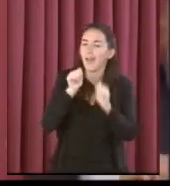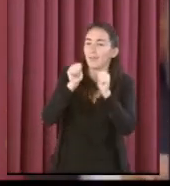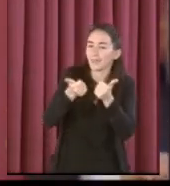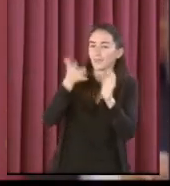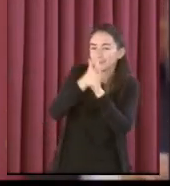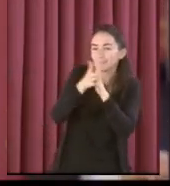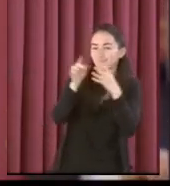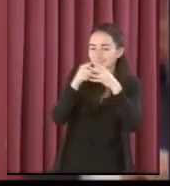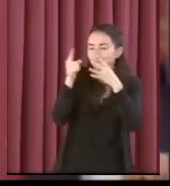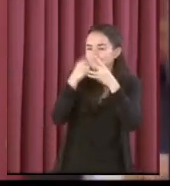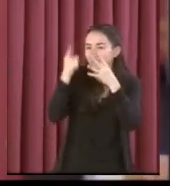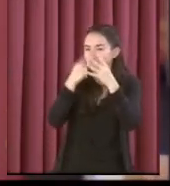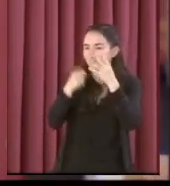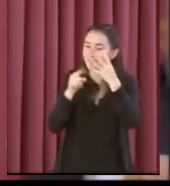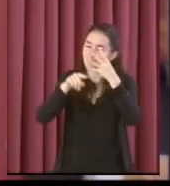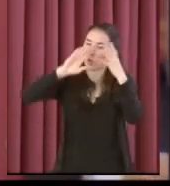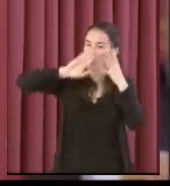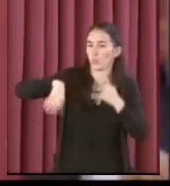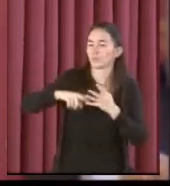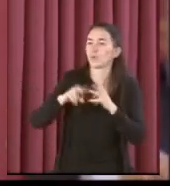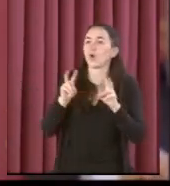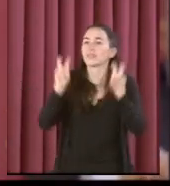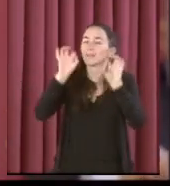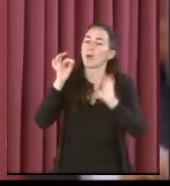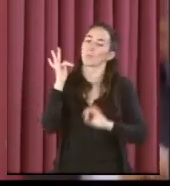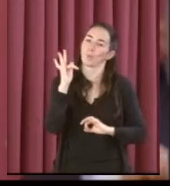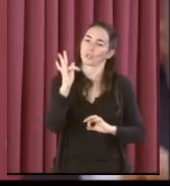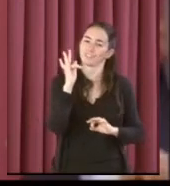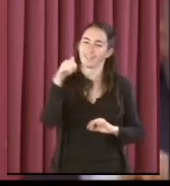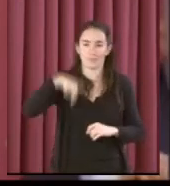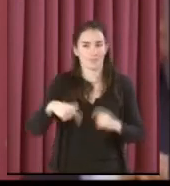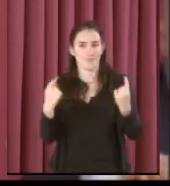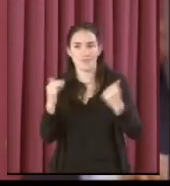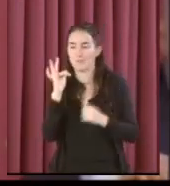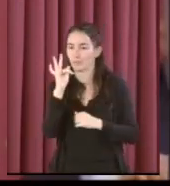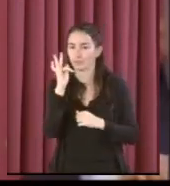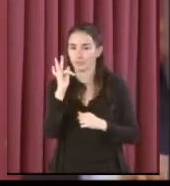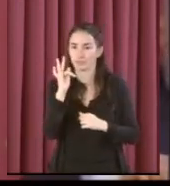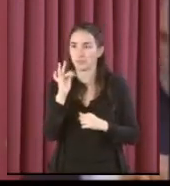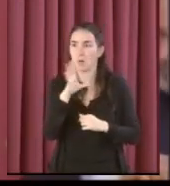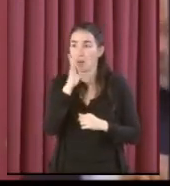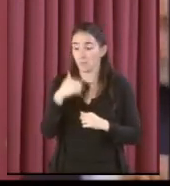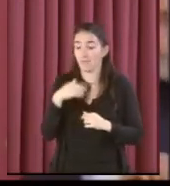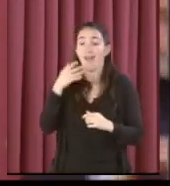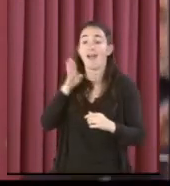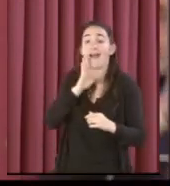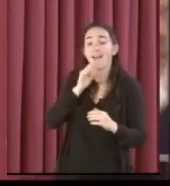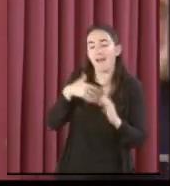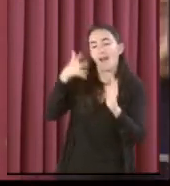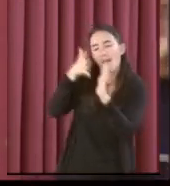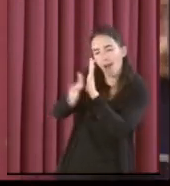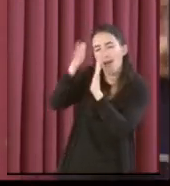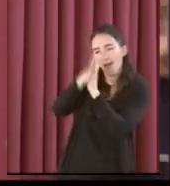y que configuran ese modelo de ciudad característico de Logroño, que conforma esta intervención y que, sin duda alguna, vertebra